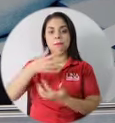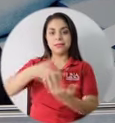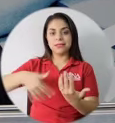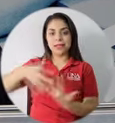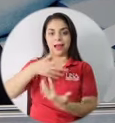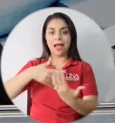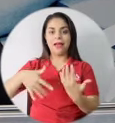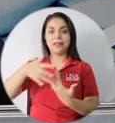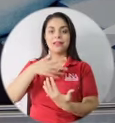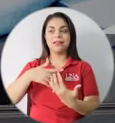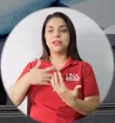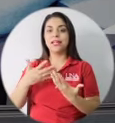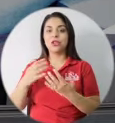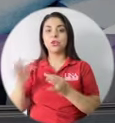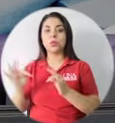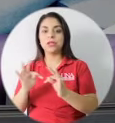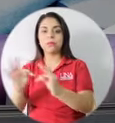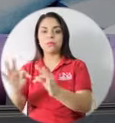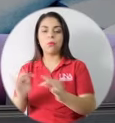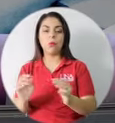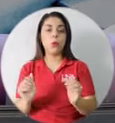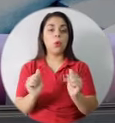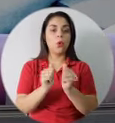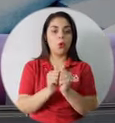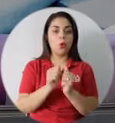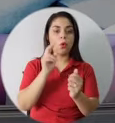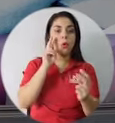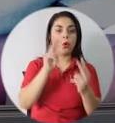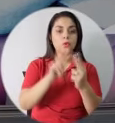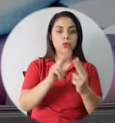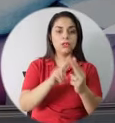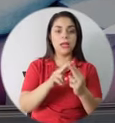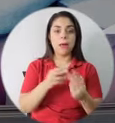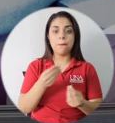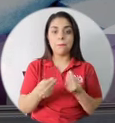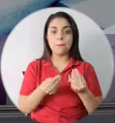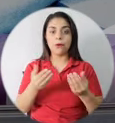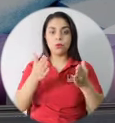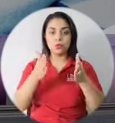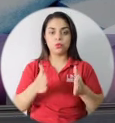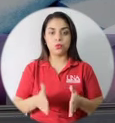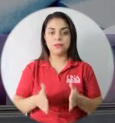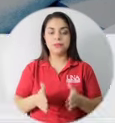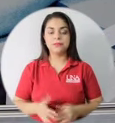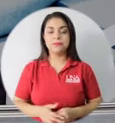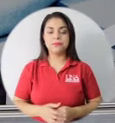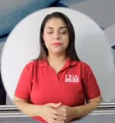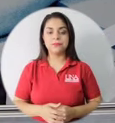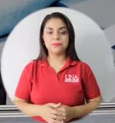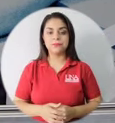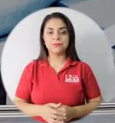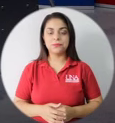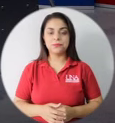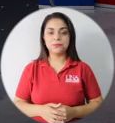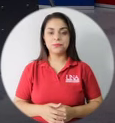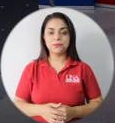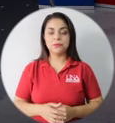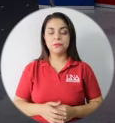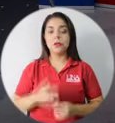mezclar la visita turística con conocer a los productores, a quienes están en el proceso productivo.